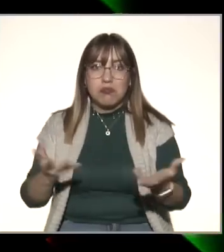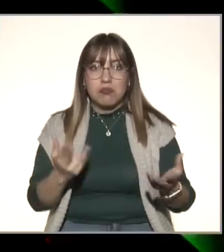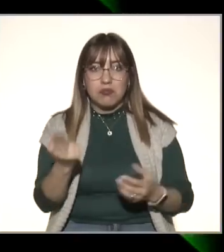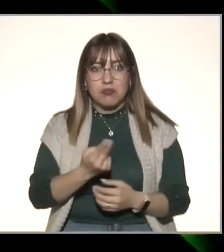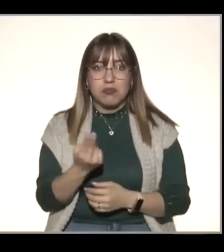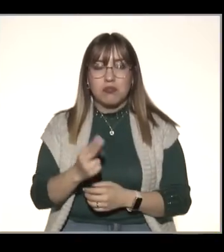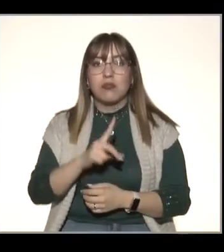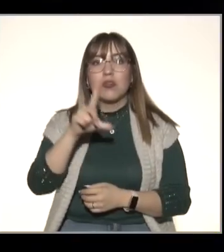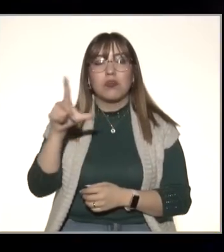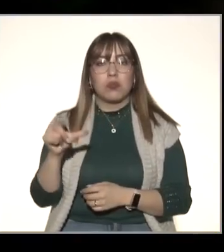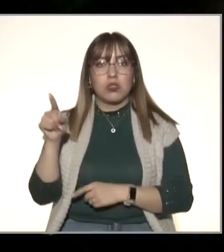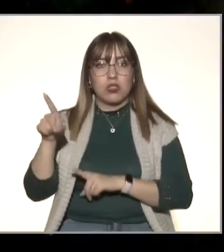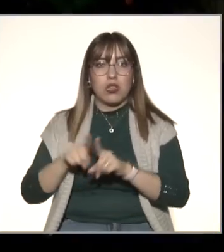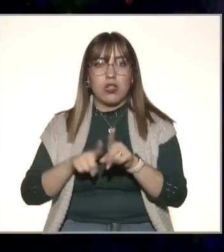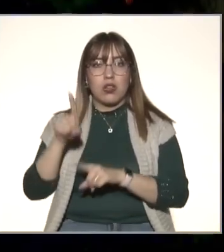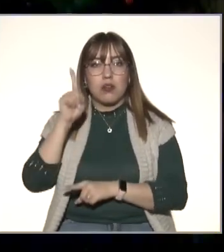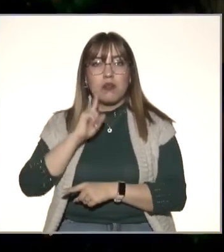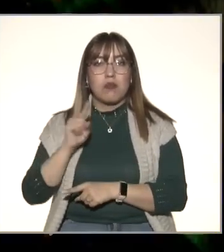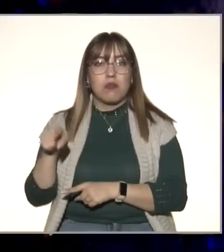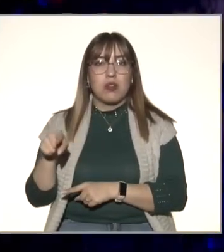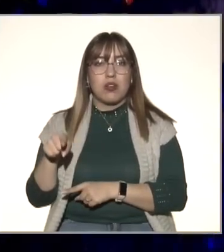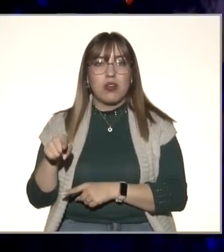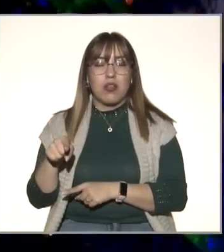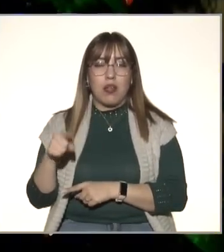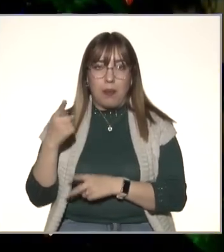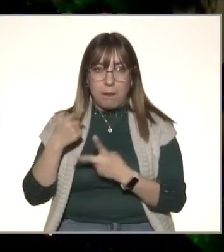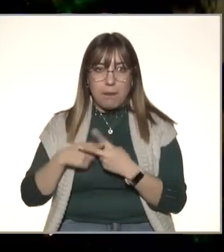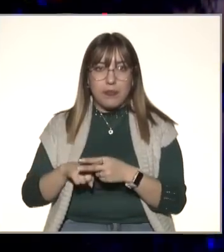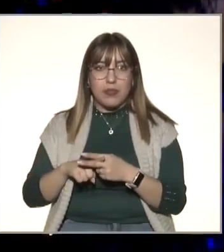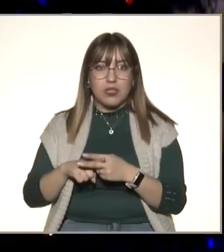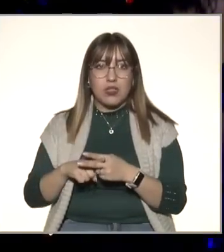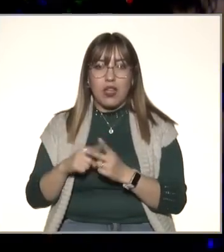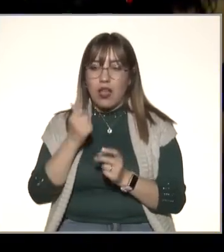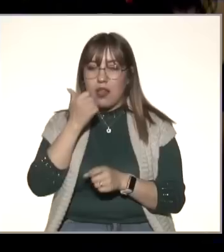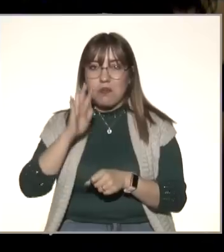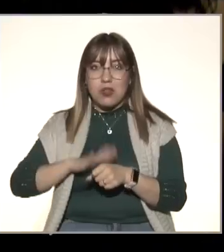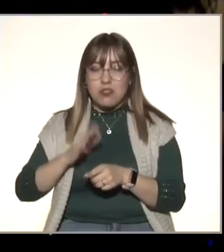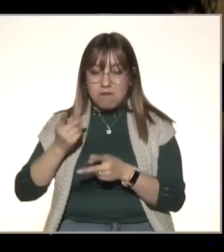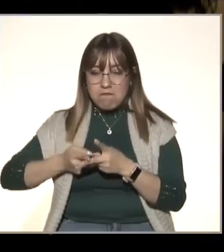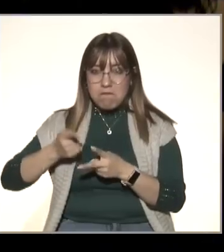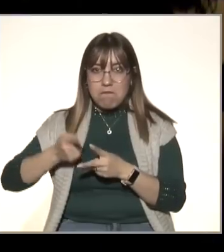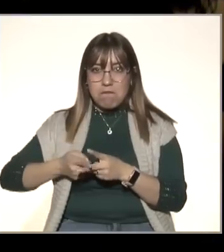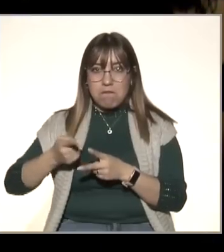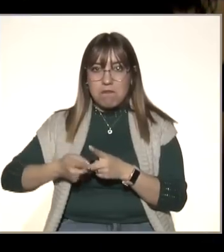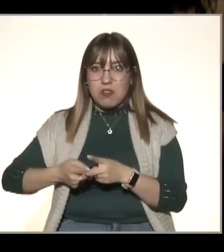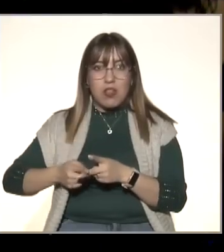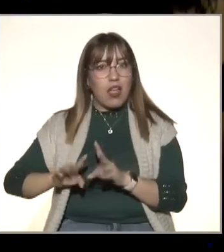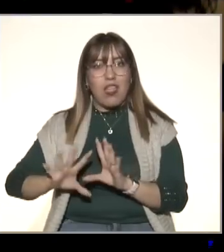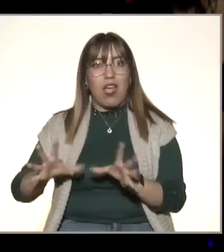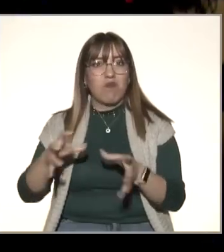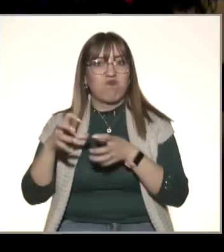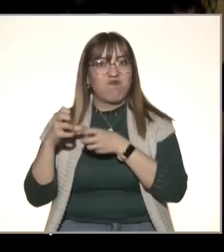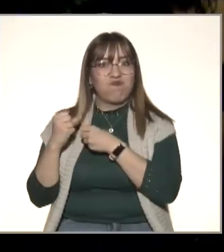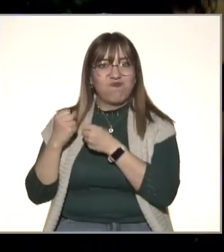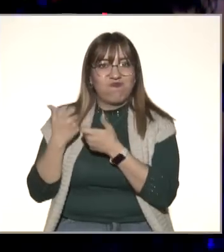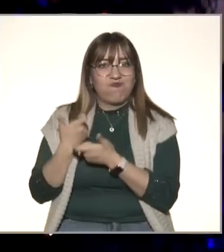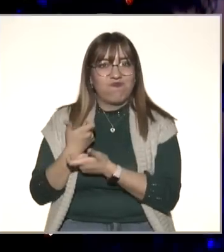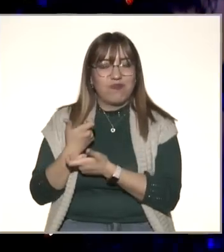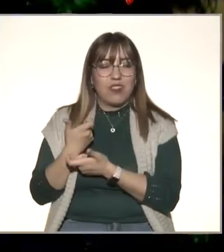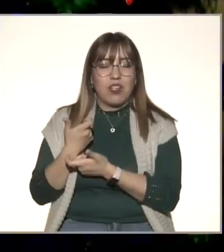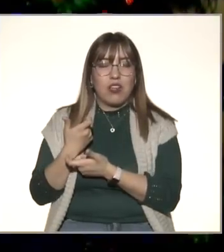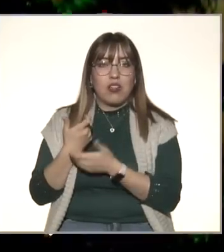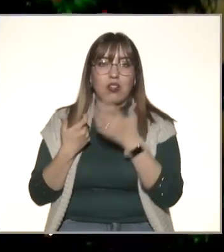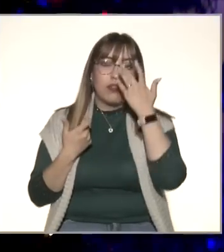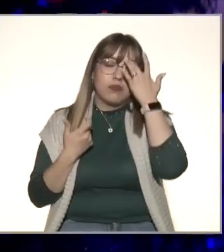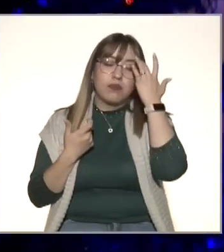empezó a manejar, ya no lo quería soltar, o sea, para lo que mi mamá necesitaba. Ya para evitar los conflictos